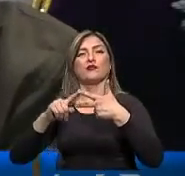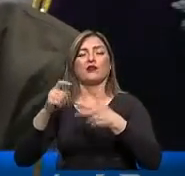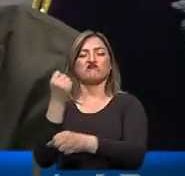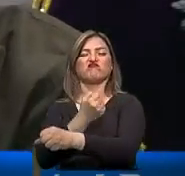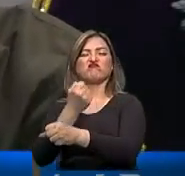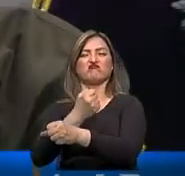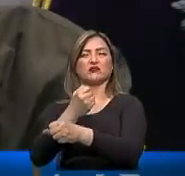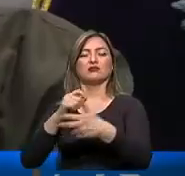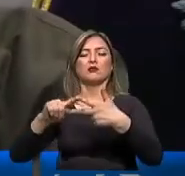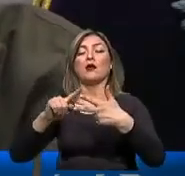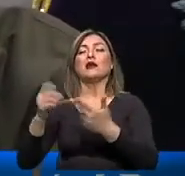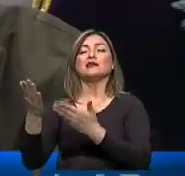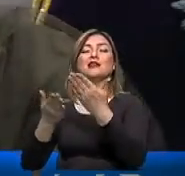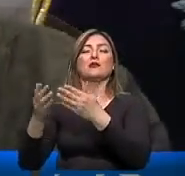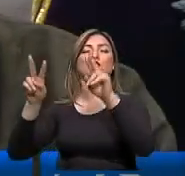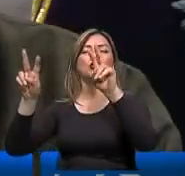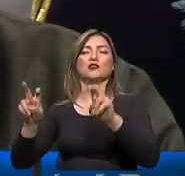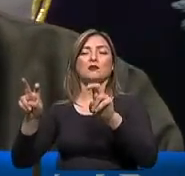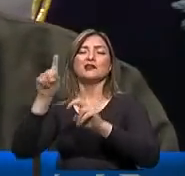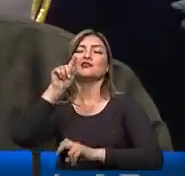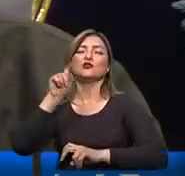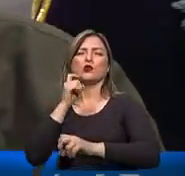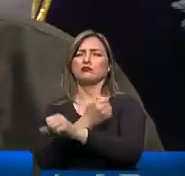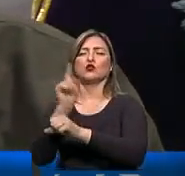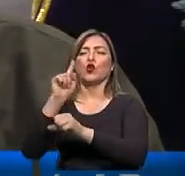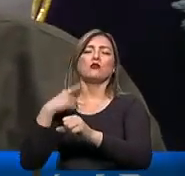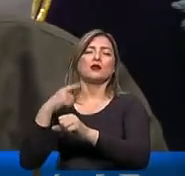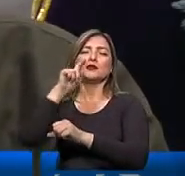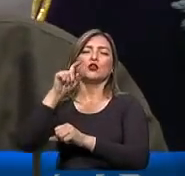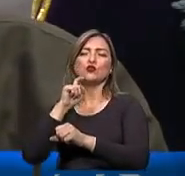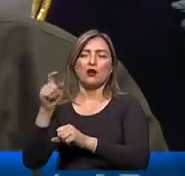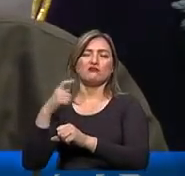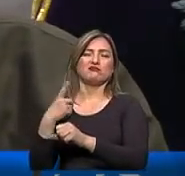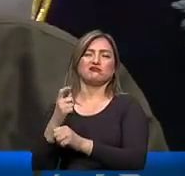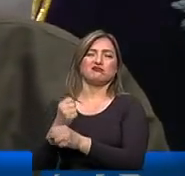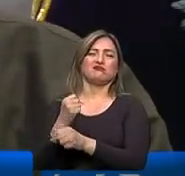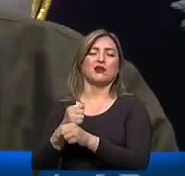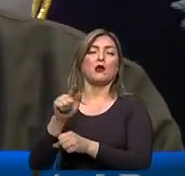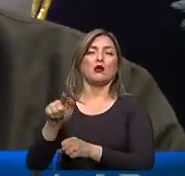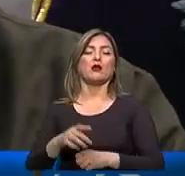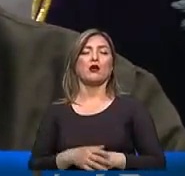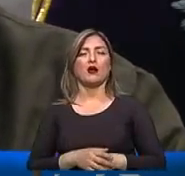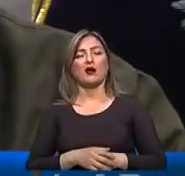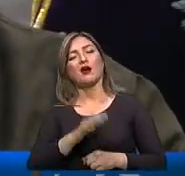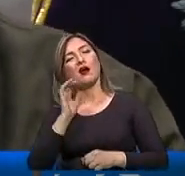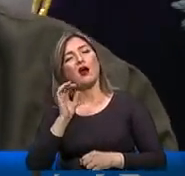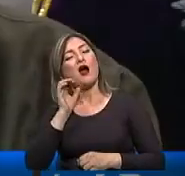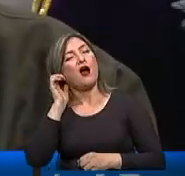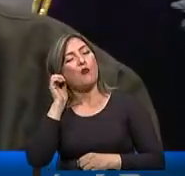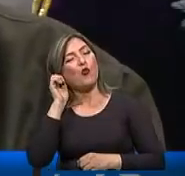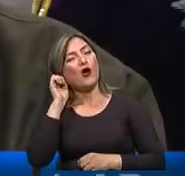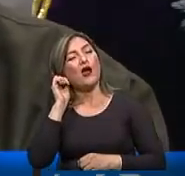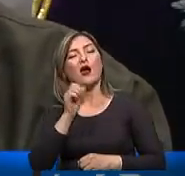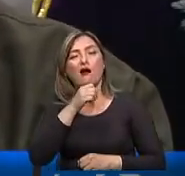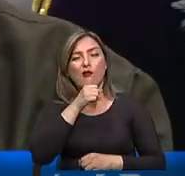consumidores del servicio sexual. Ese es conviviente de la buena materna de la adolescente. Y el otro habría